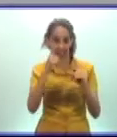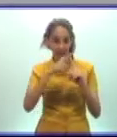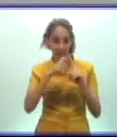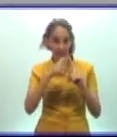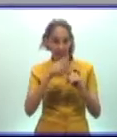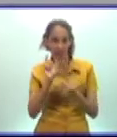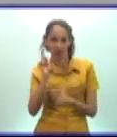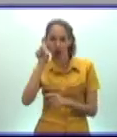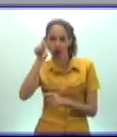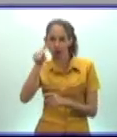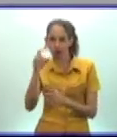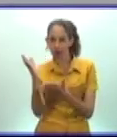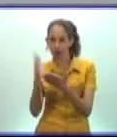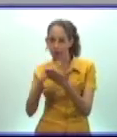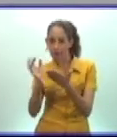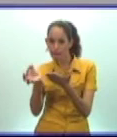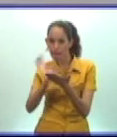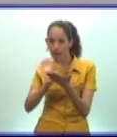texto.